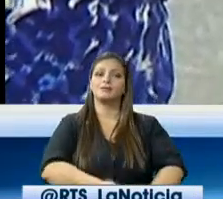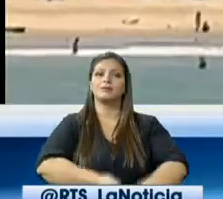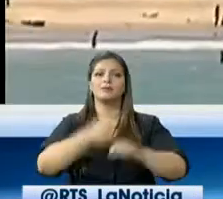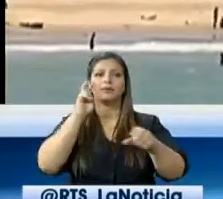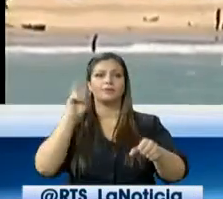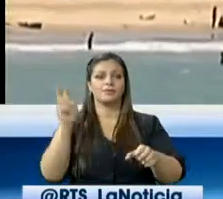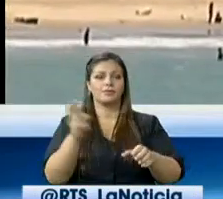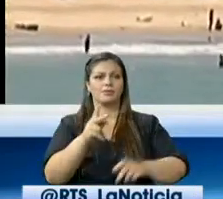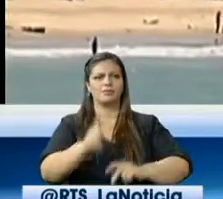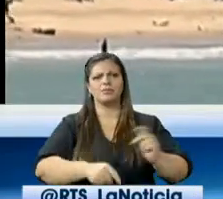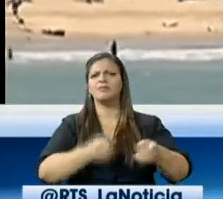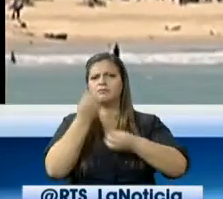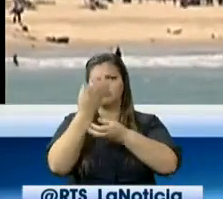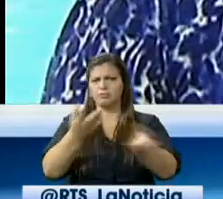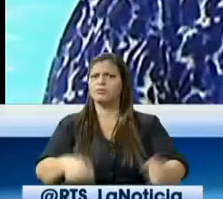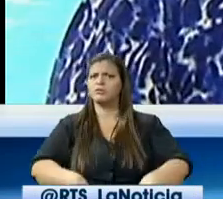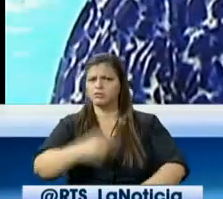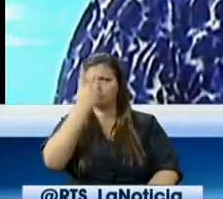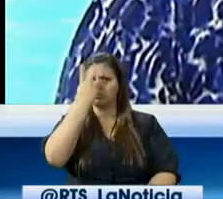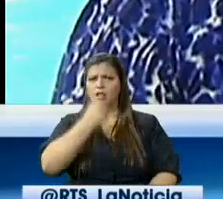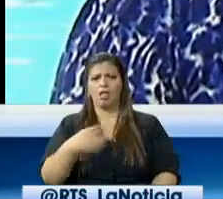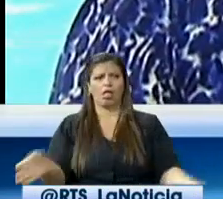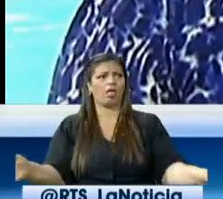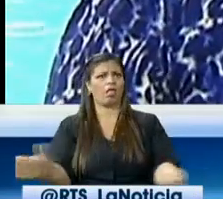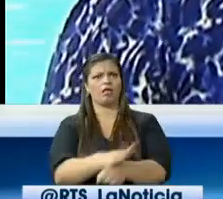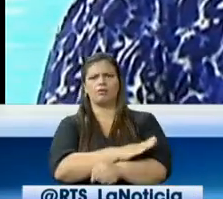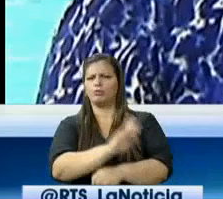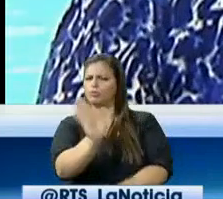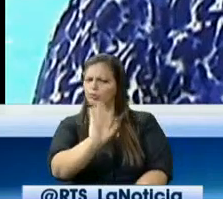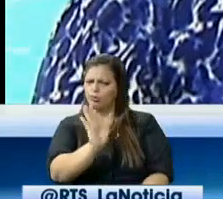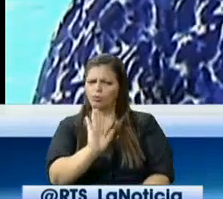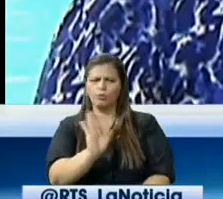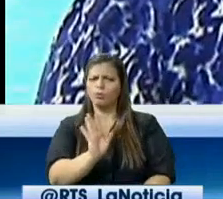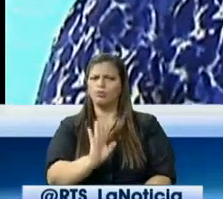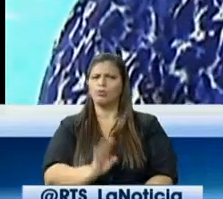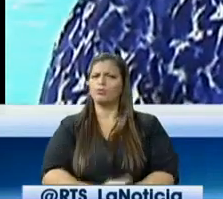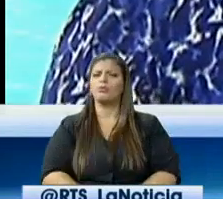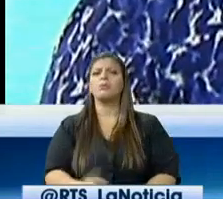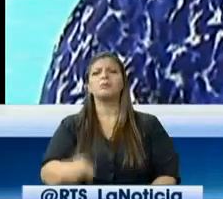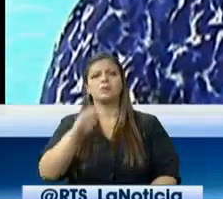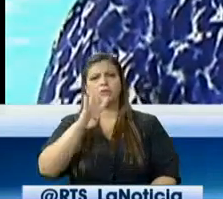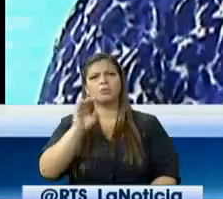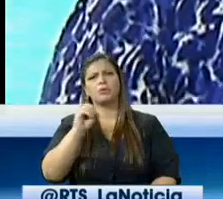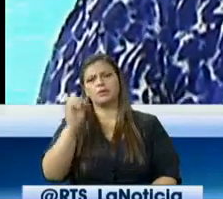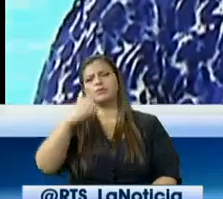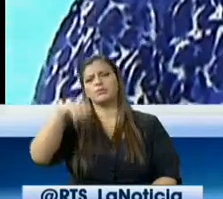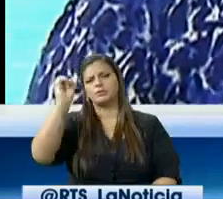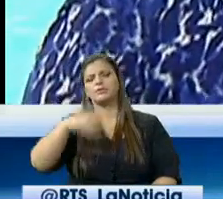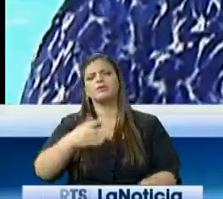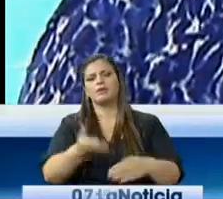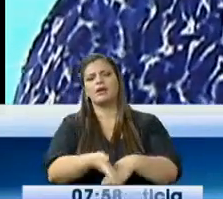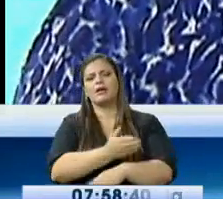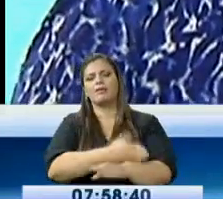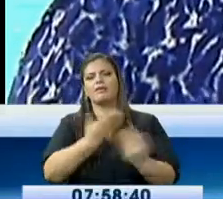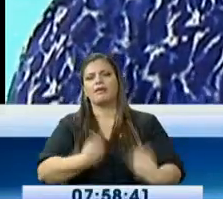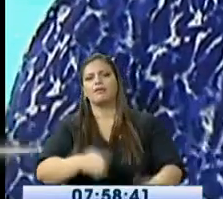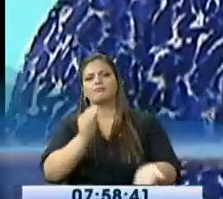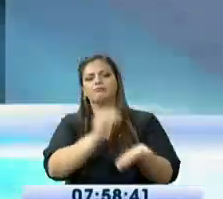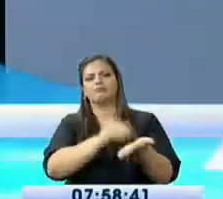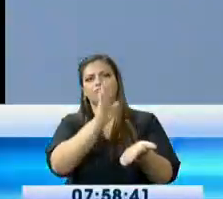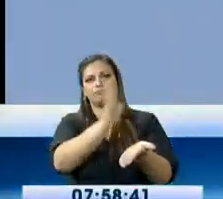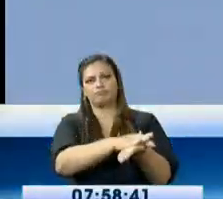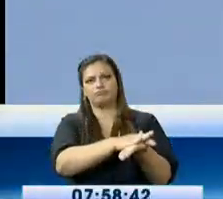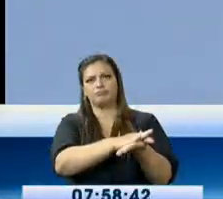aún hay habitaciones disponibles. Bueno, hasta el momento tenemos un 40% de ocupación reservada para fin de